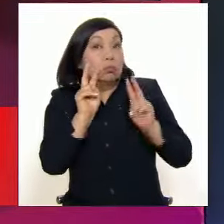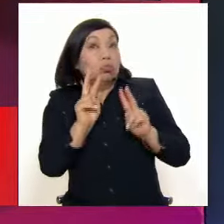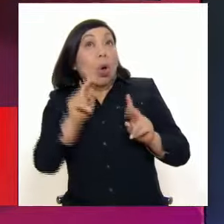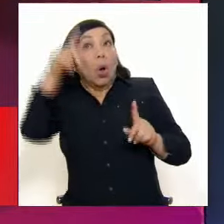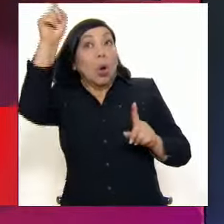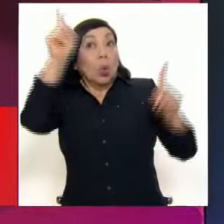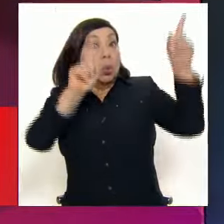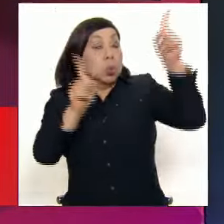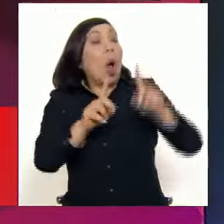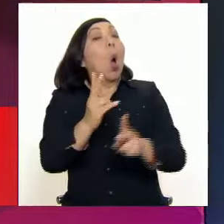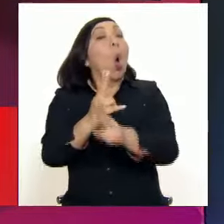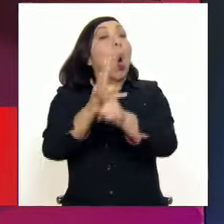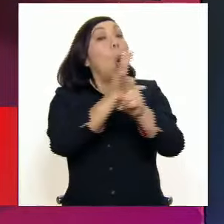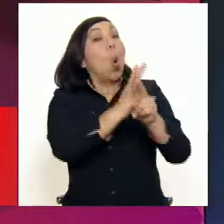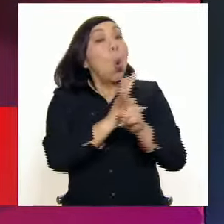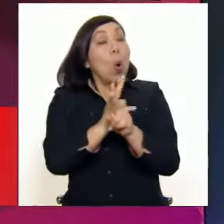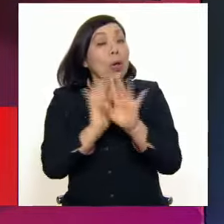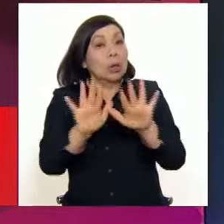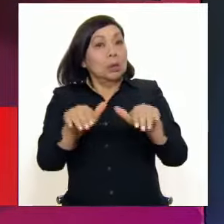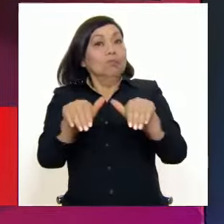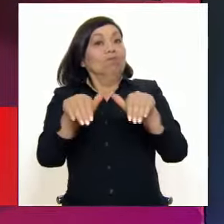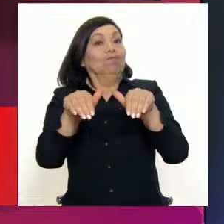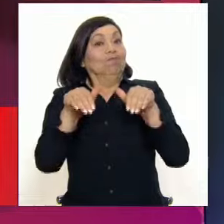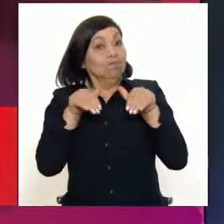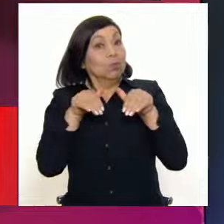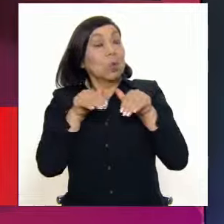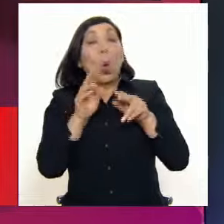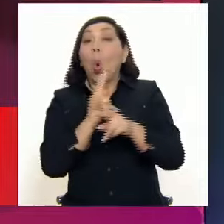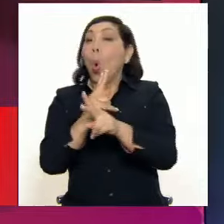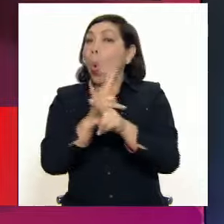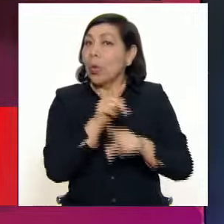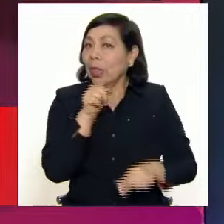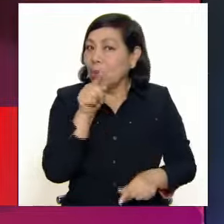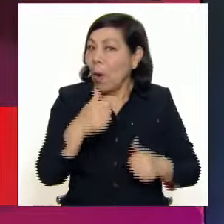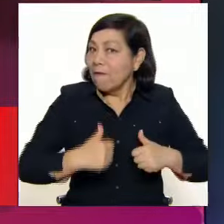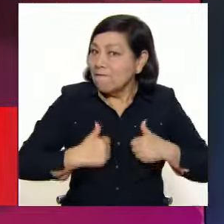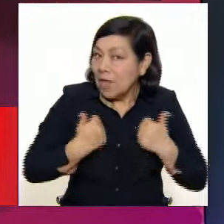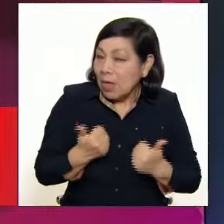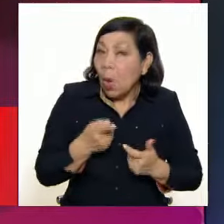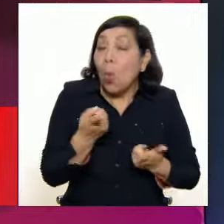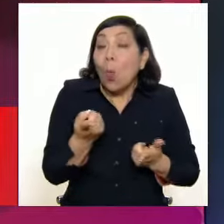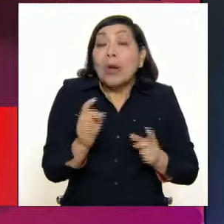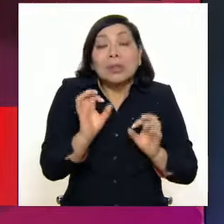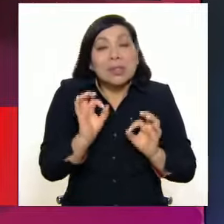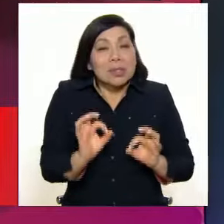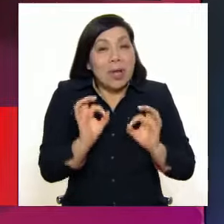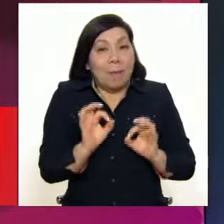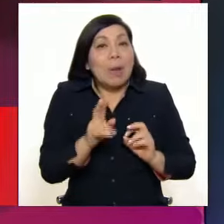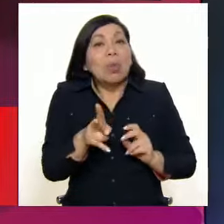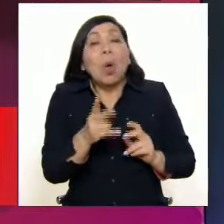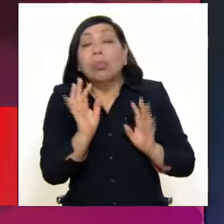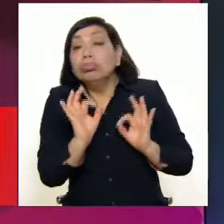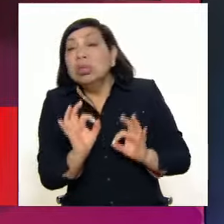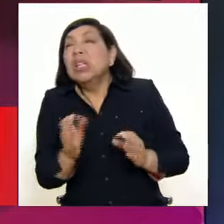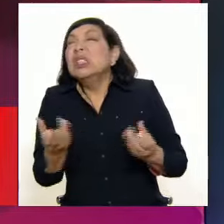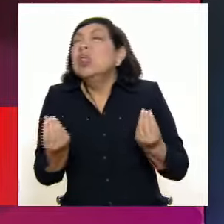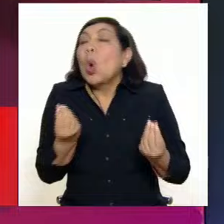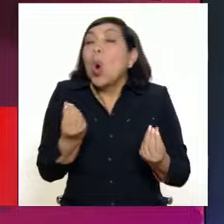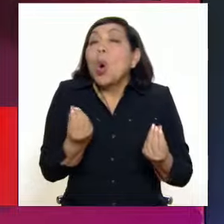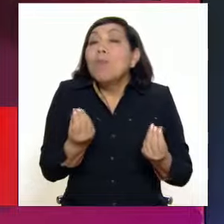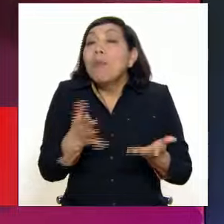descargas eléctricas, tienes que mantenerte en resguardo. Y además, si vas a viajar, recuerda siempre mantenerte al tanto